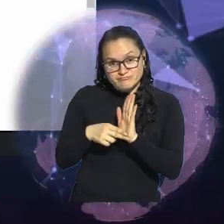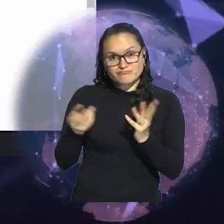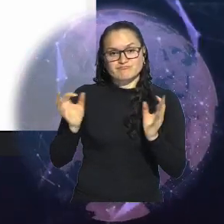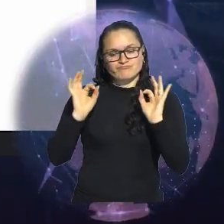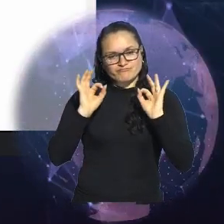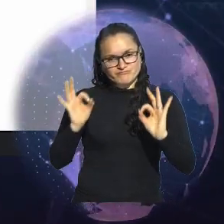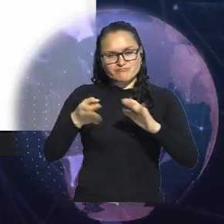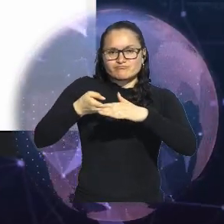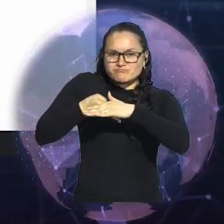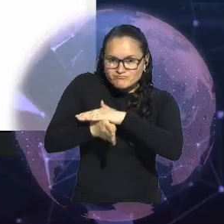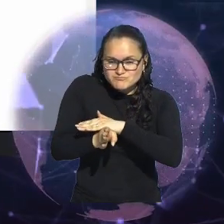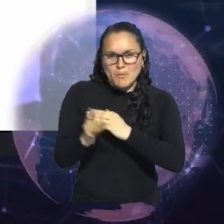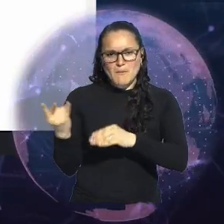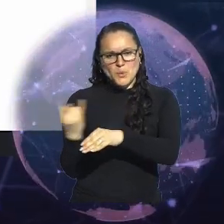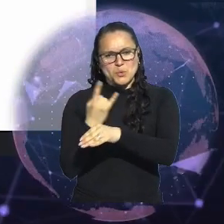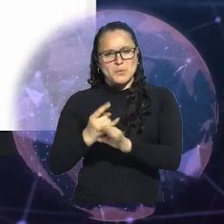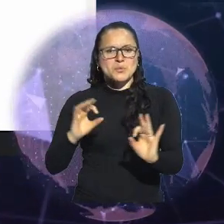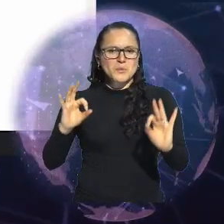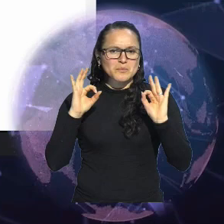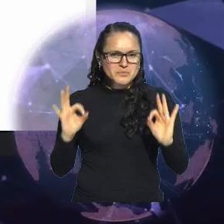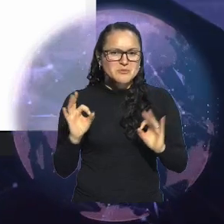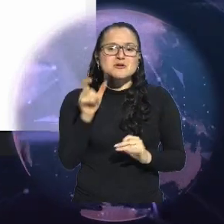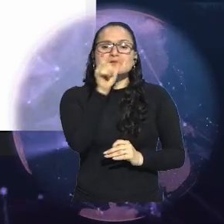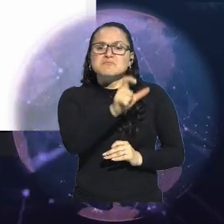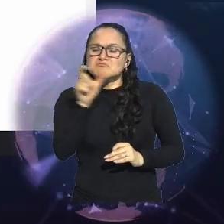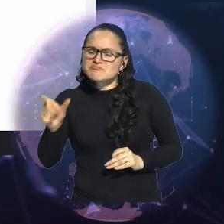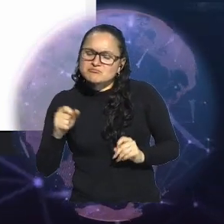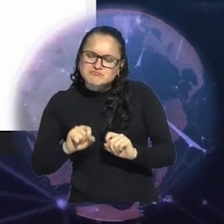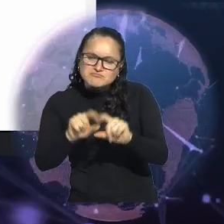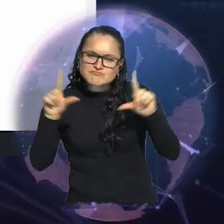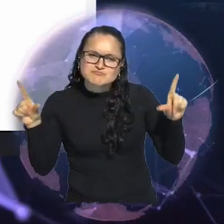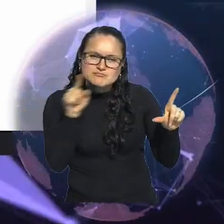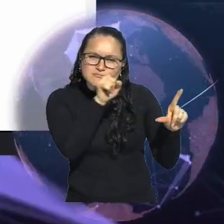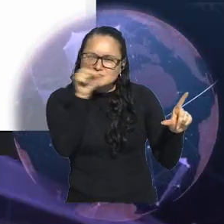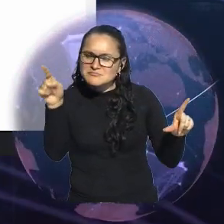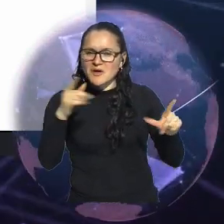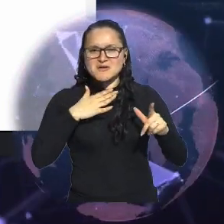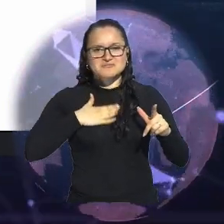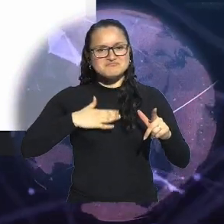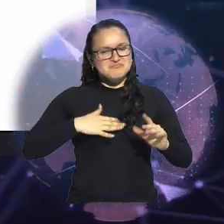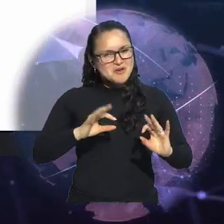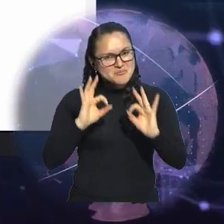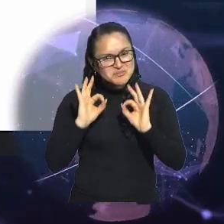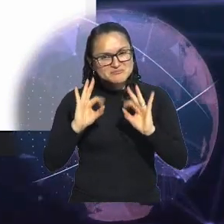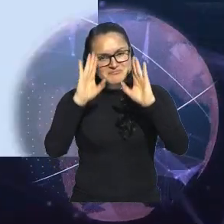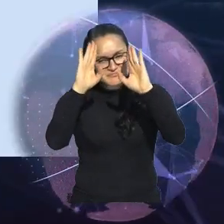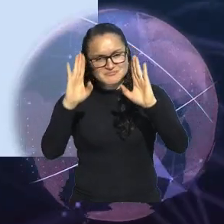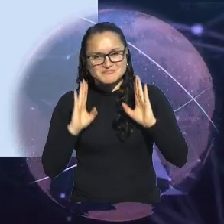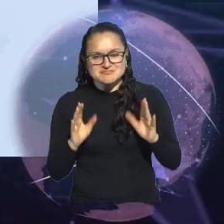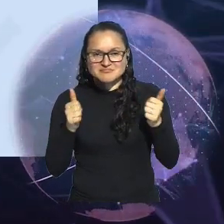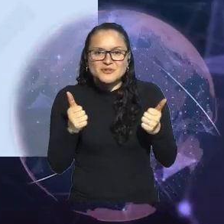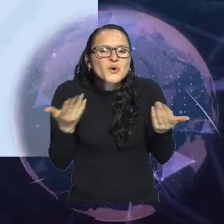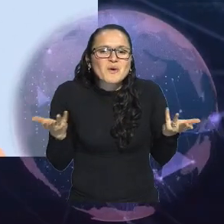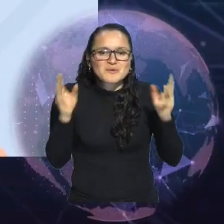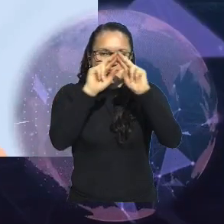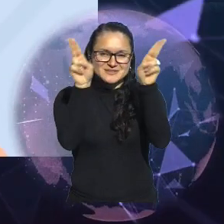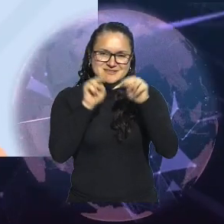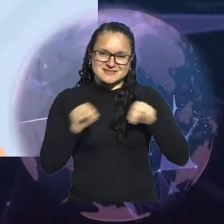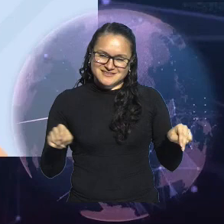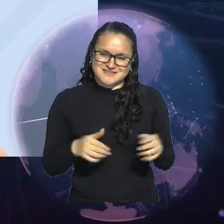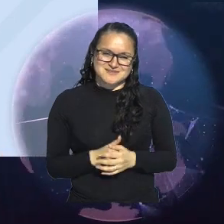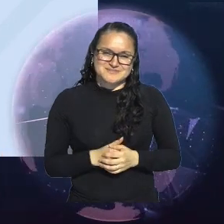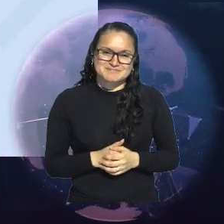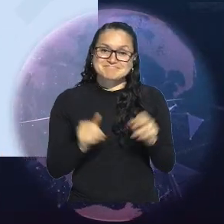que ofrezcan una mejor experiencia de usuario y calidad del servicio a través de internet el nuevo portal de